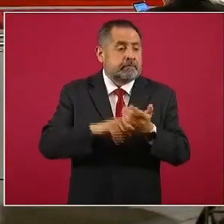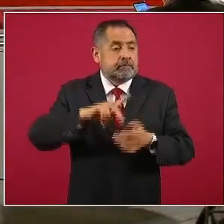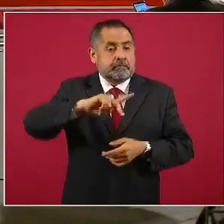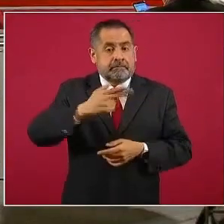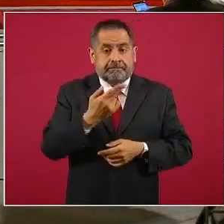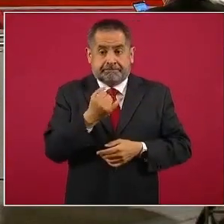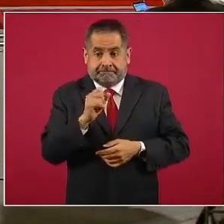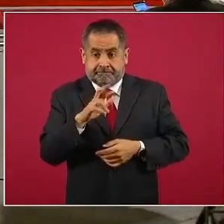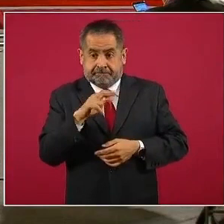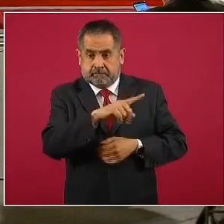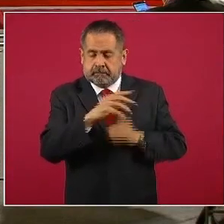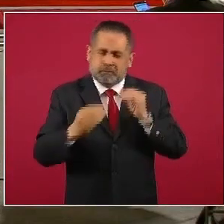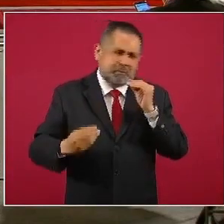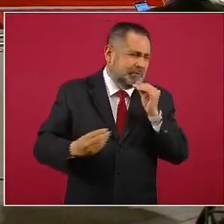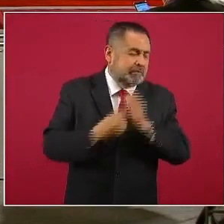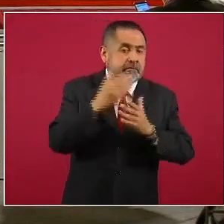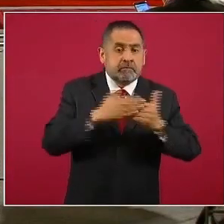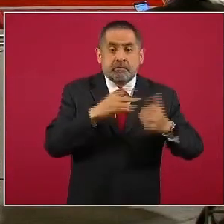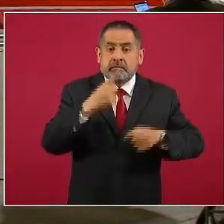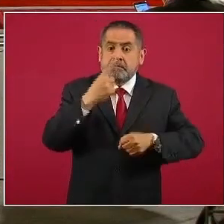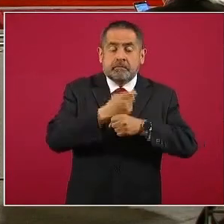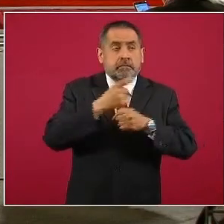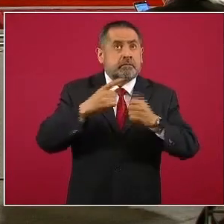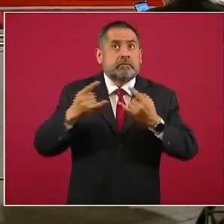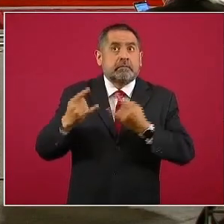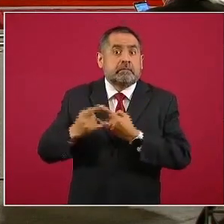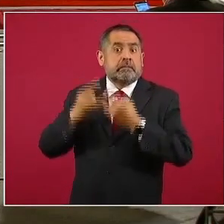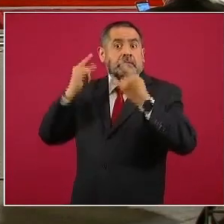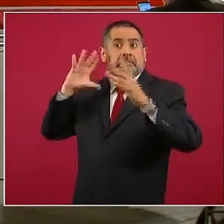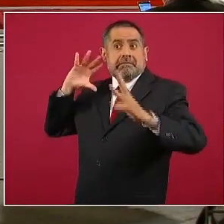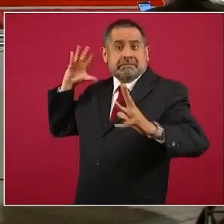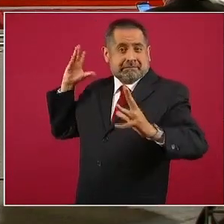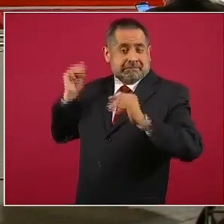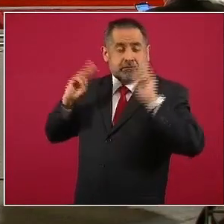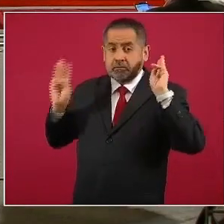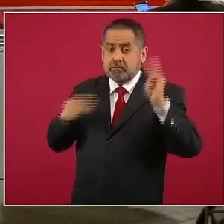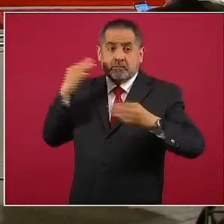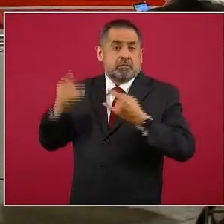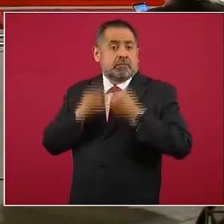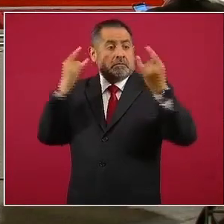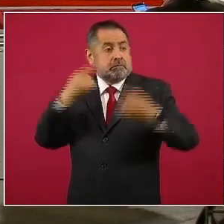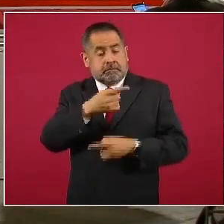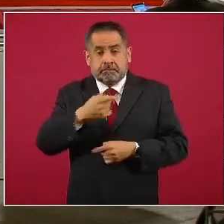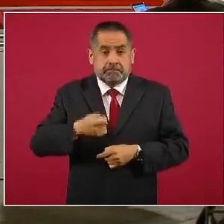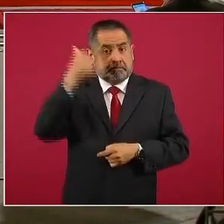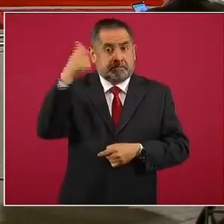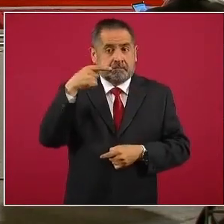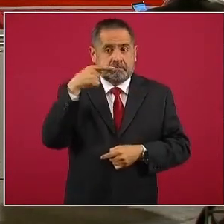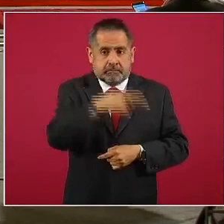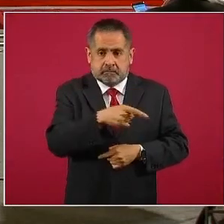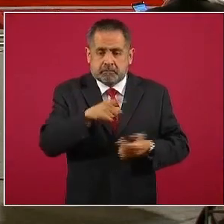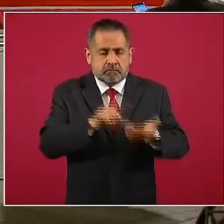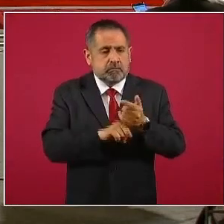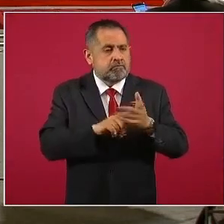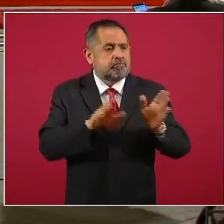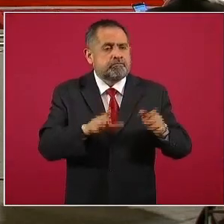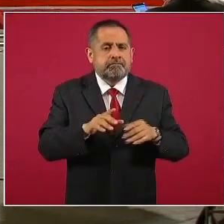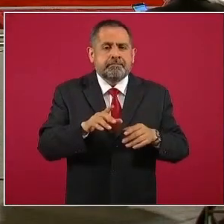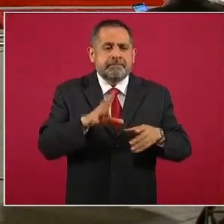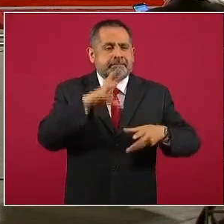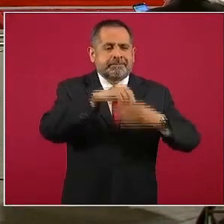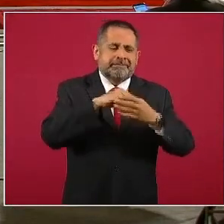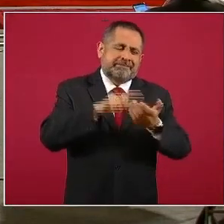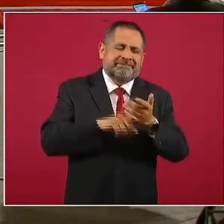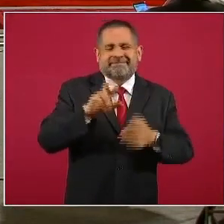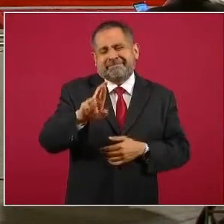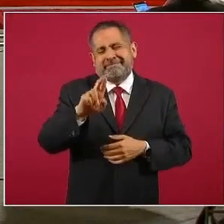términos tecnológicos, es la primera vacuna en la historia de la vacunación del mundo que utiliza RNA mensajero,